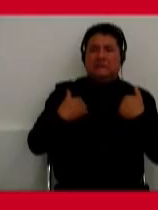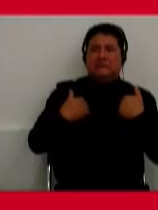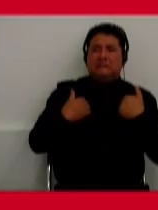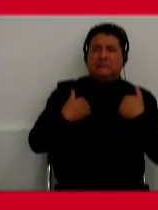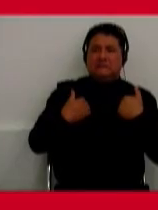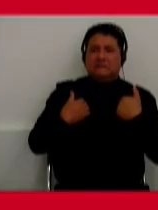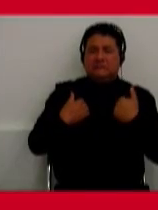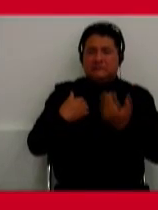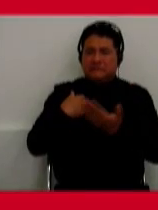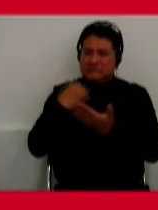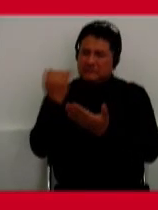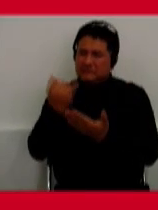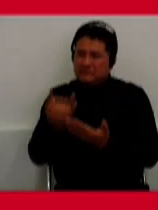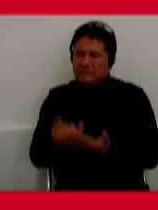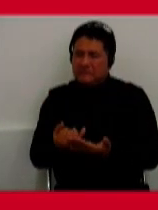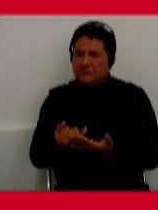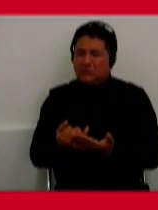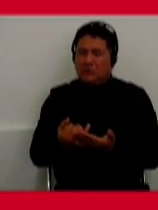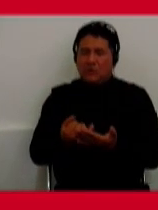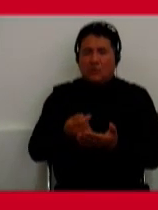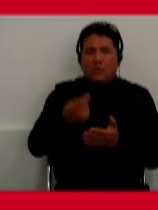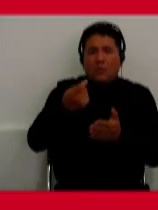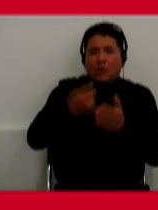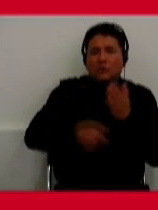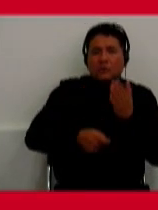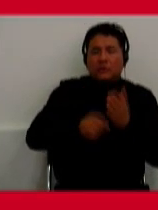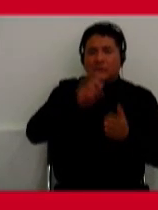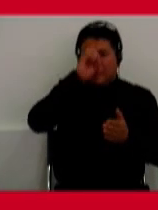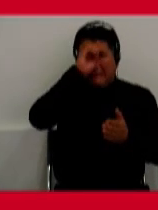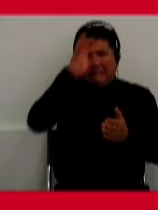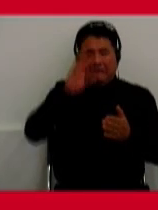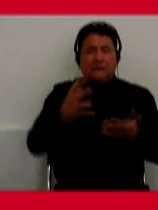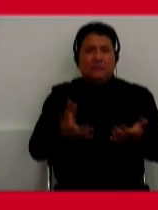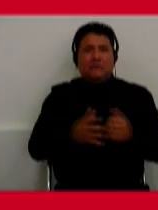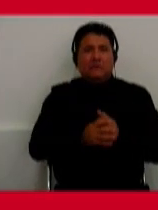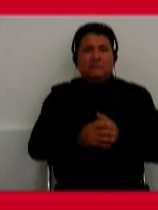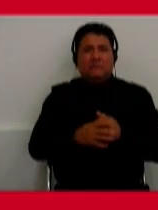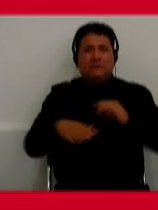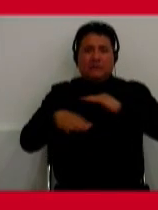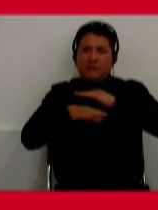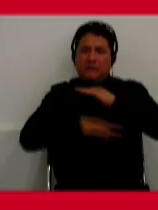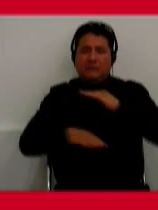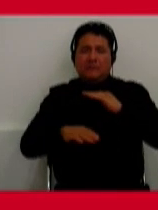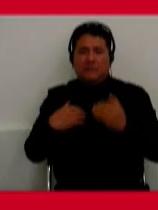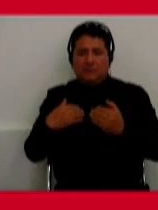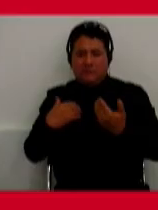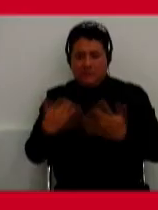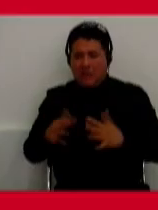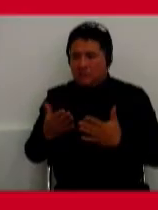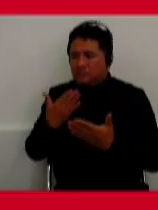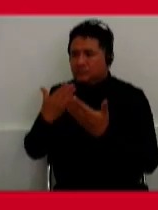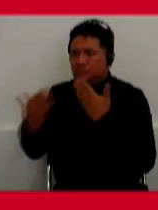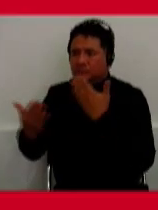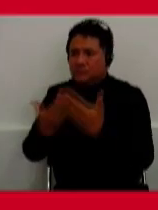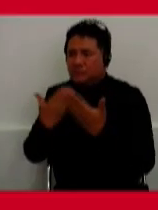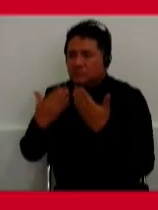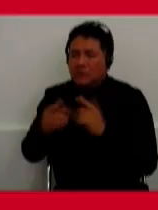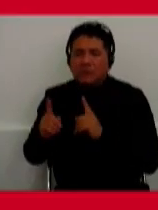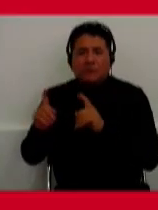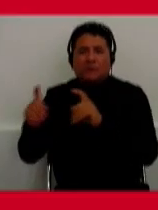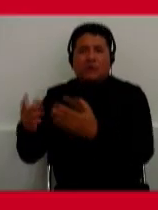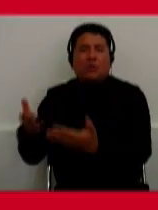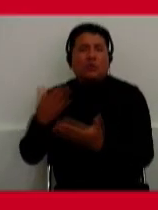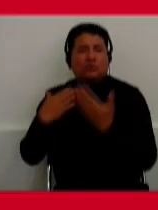y un costo de oportunidad. Bien, y con eso hacemos básicamente las consultas que queramos saber, actualizaciones, cambio de